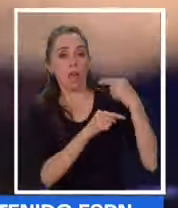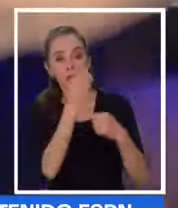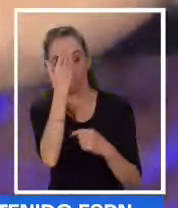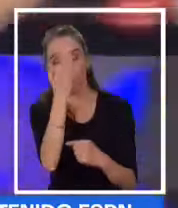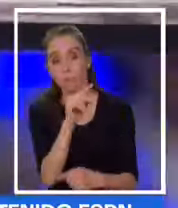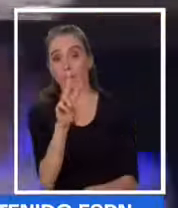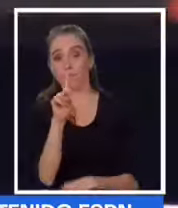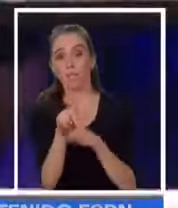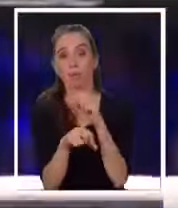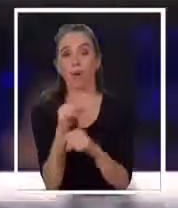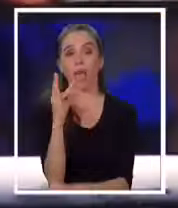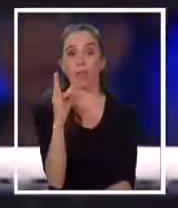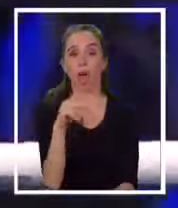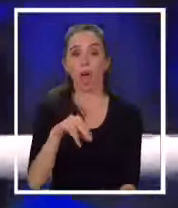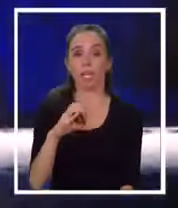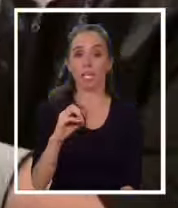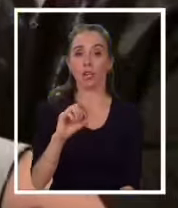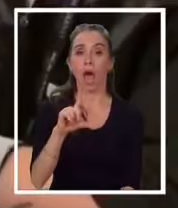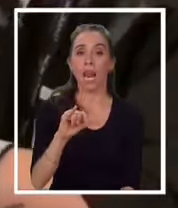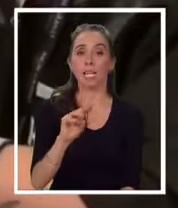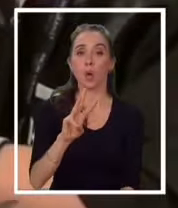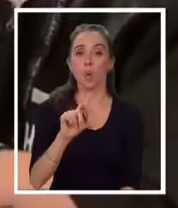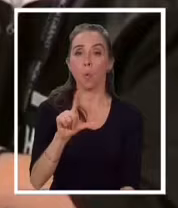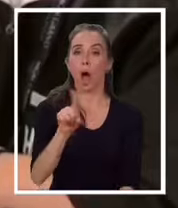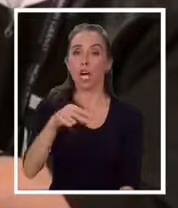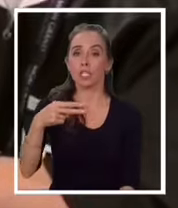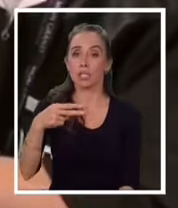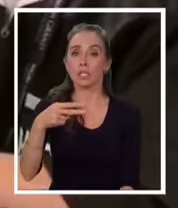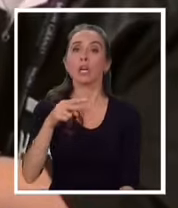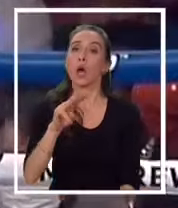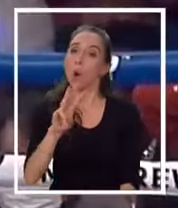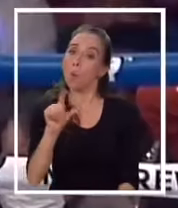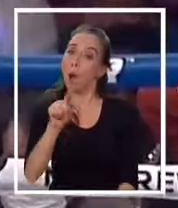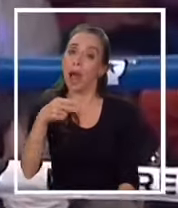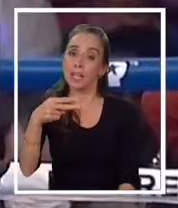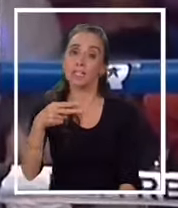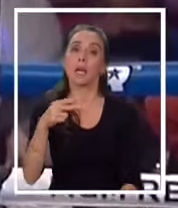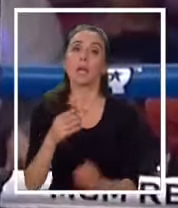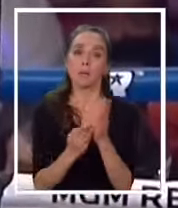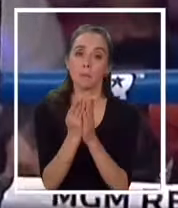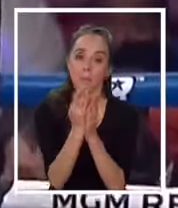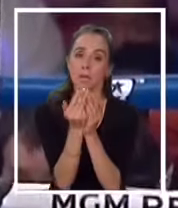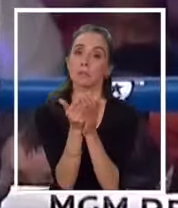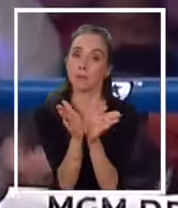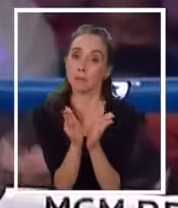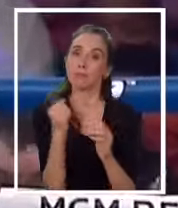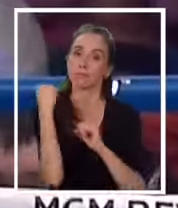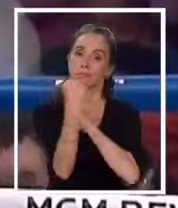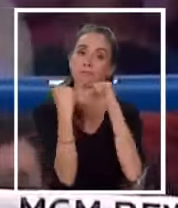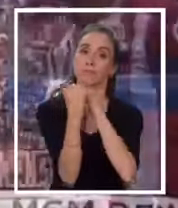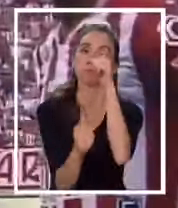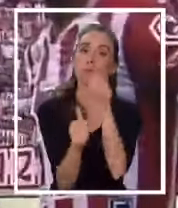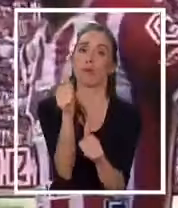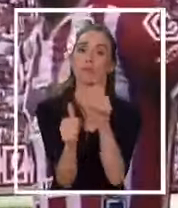Con 21 años, Nico Ali Walsh se abre paso en el duro mundo del boxeo profesional.